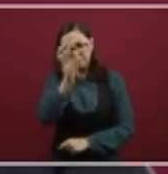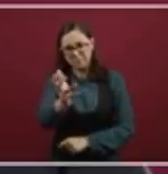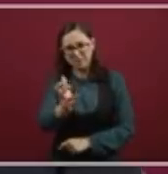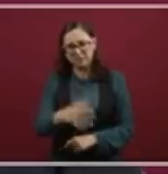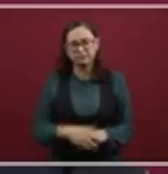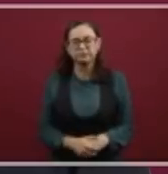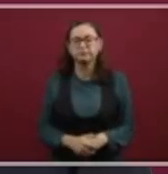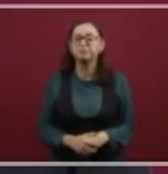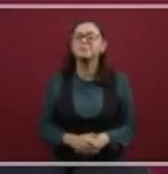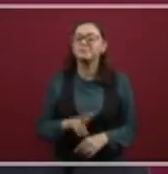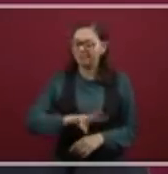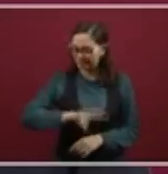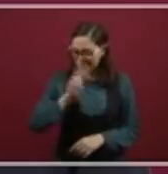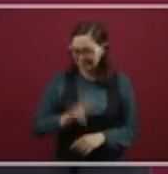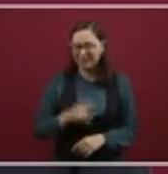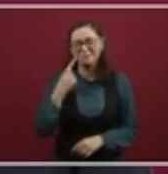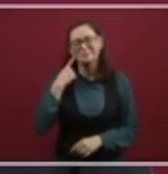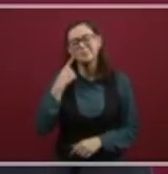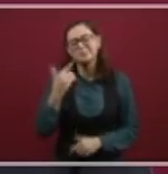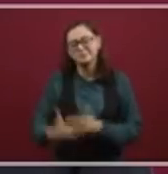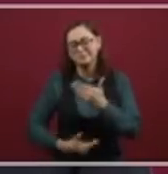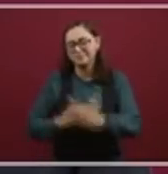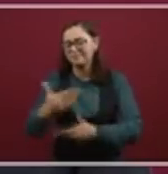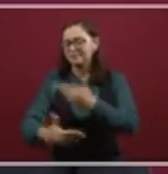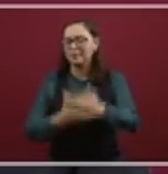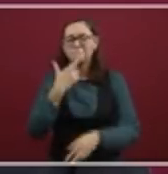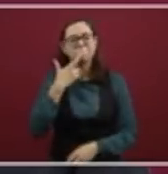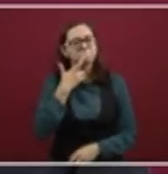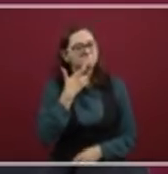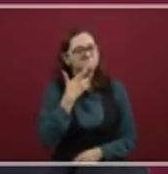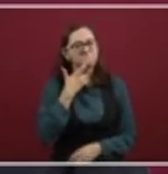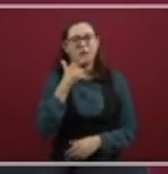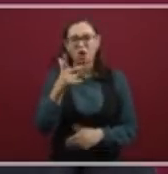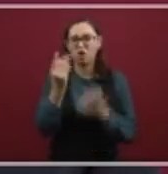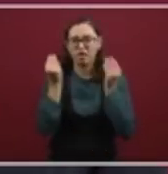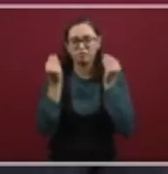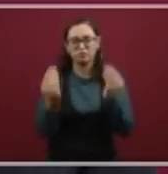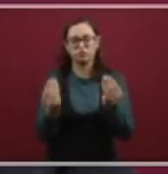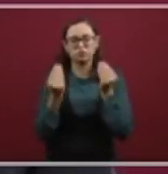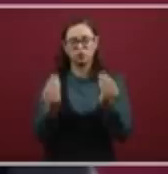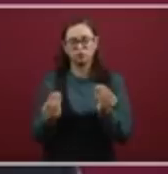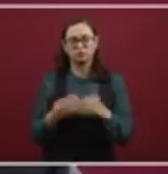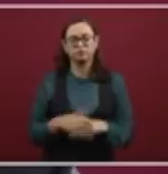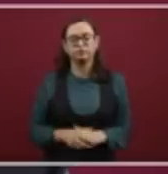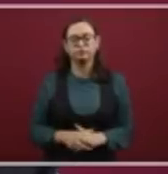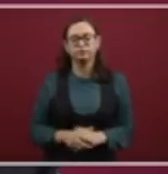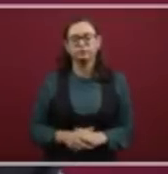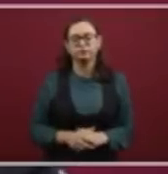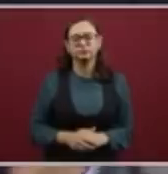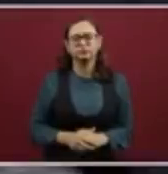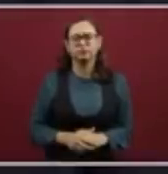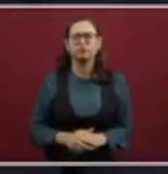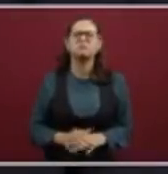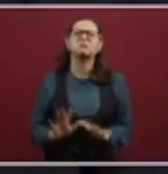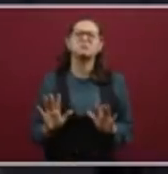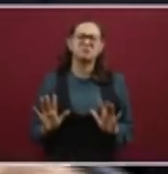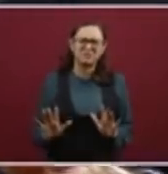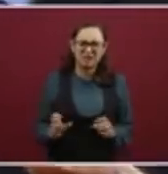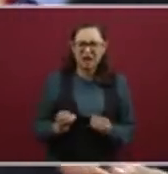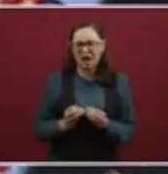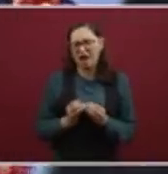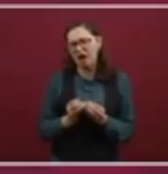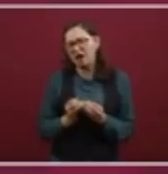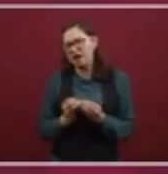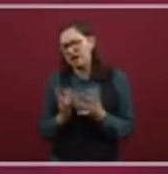Va a mejorar mucho el sistema de salud. Respecto a la venta de medicamentos en el estado de Jalisco, en donde se involucra